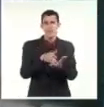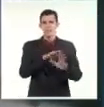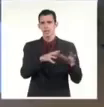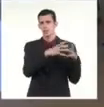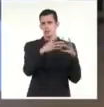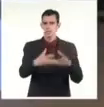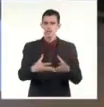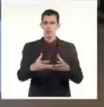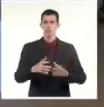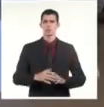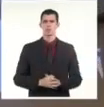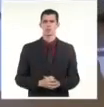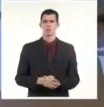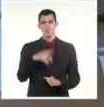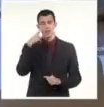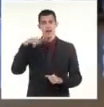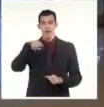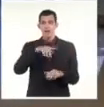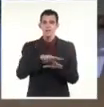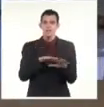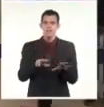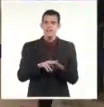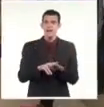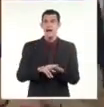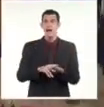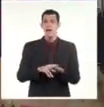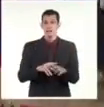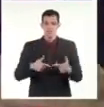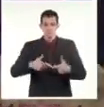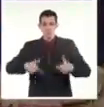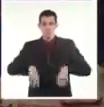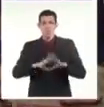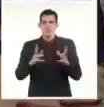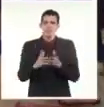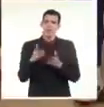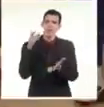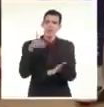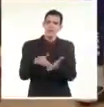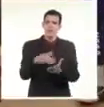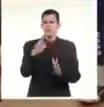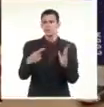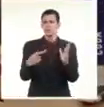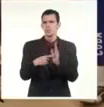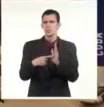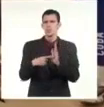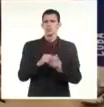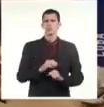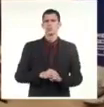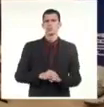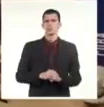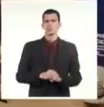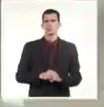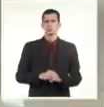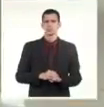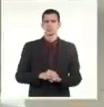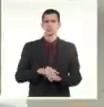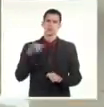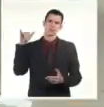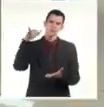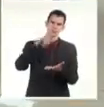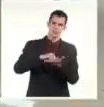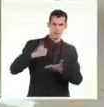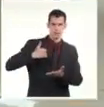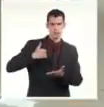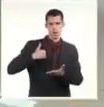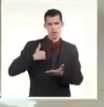Varadero. Los campeones de la 15ª Copa Panamericana arribaron al balneario Matancero en vuelo directo de la aerolínea Air Transat desde la ciudad